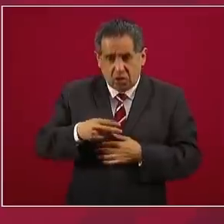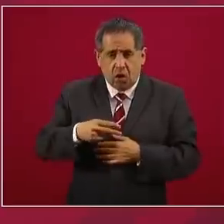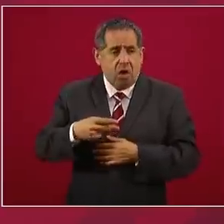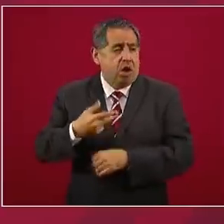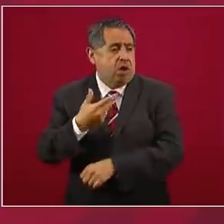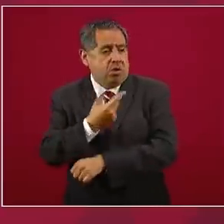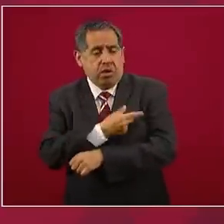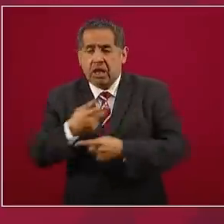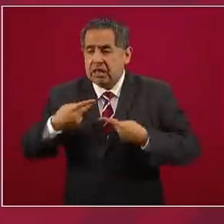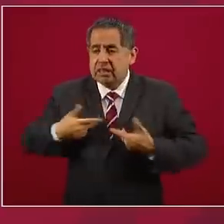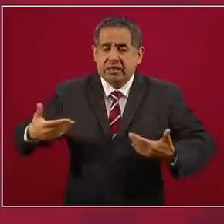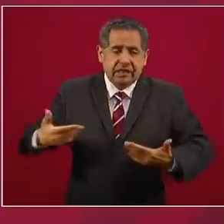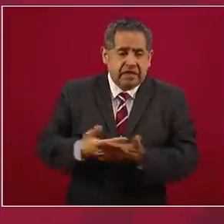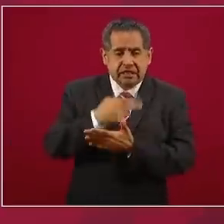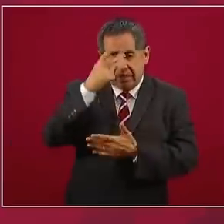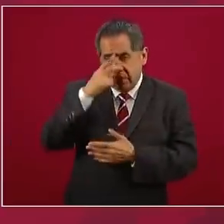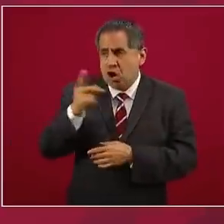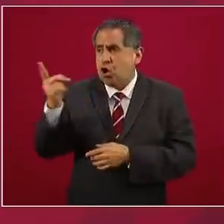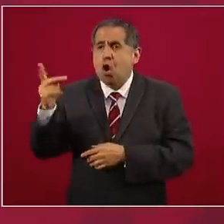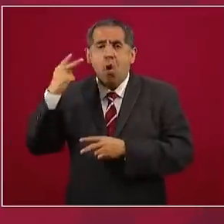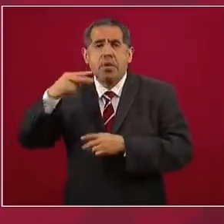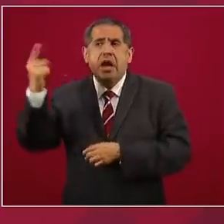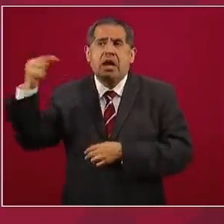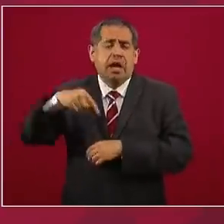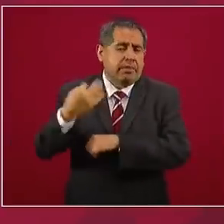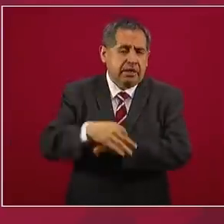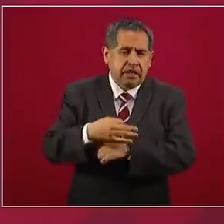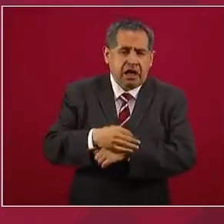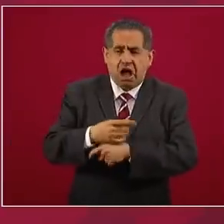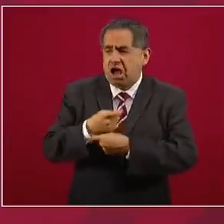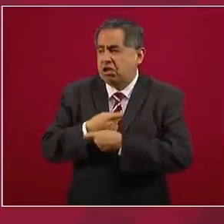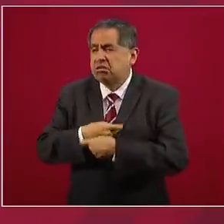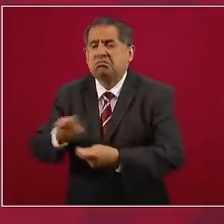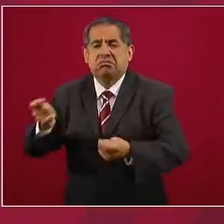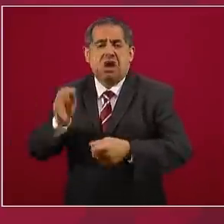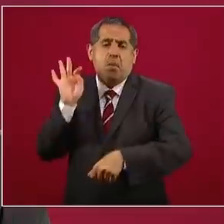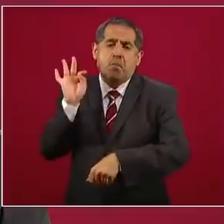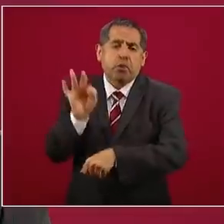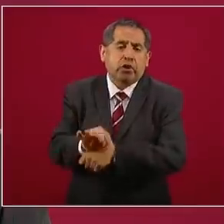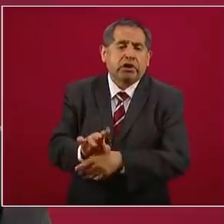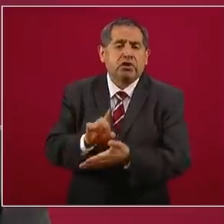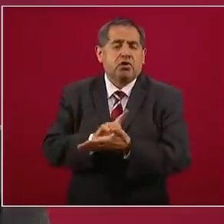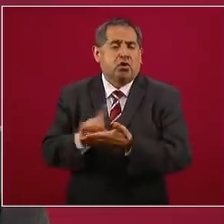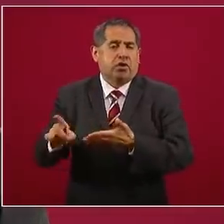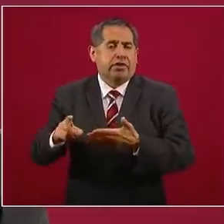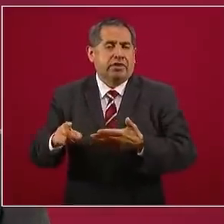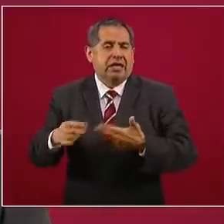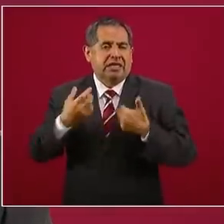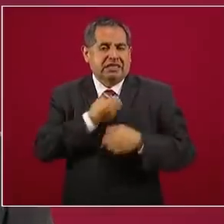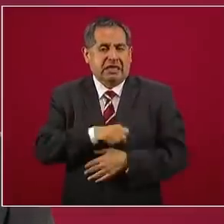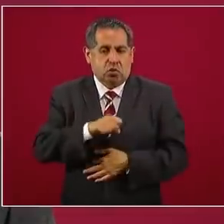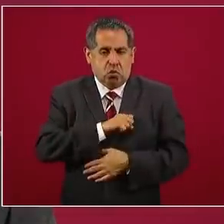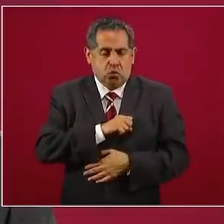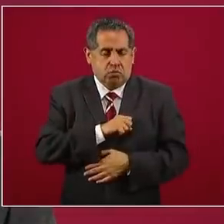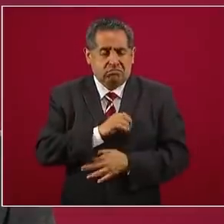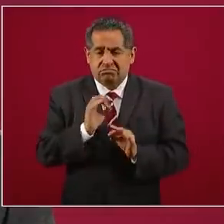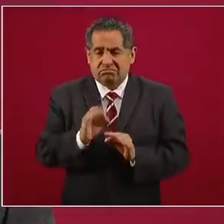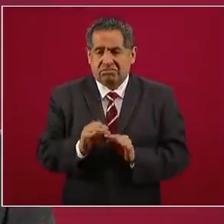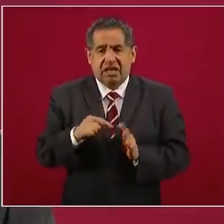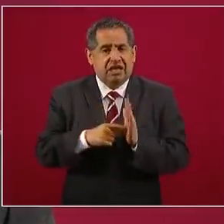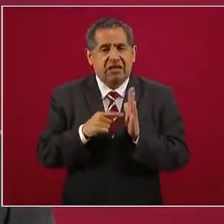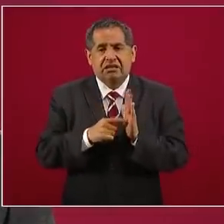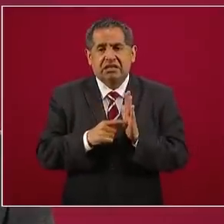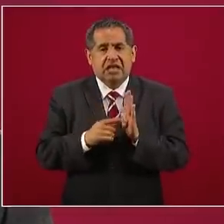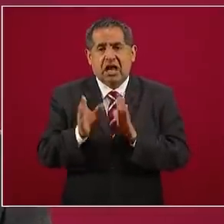ciudadanas, ciudadanos y quienes estén temporalmente, gocen del derecho a la protección de la salud, tal como explícitamente lo